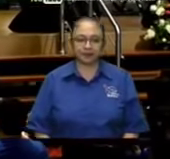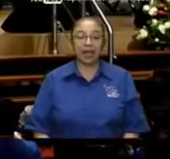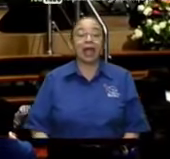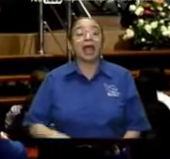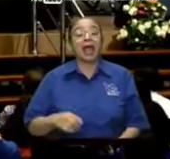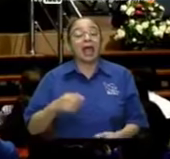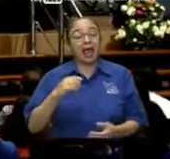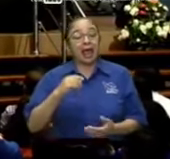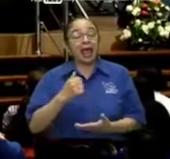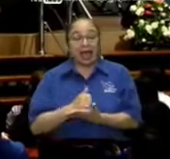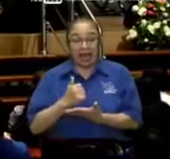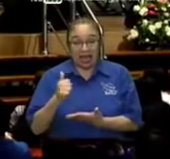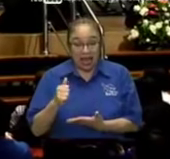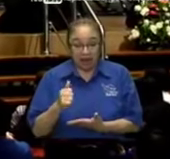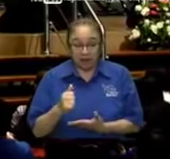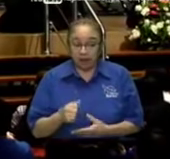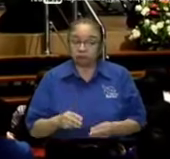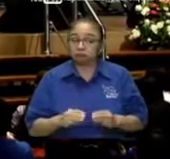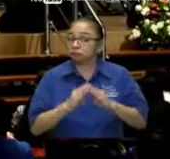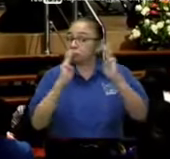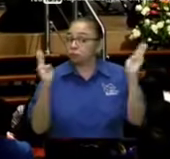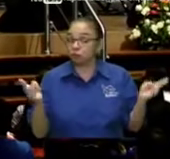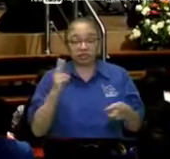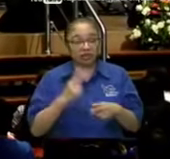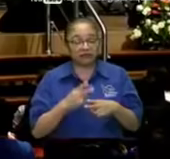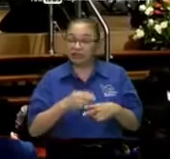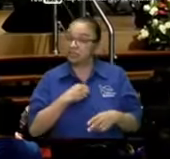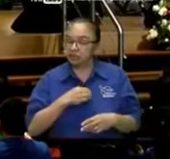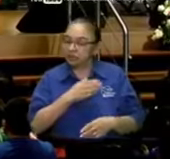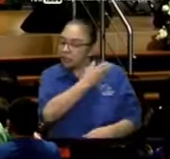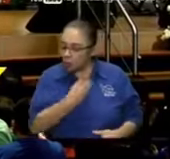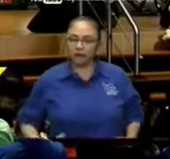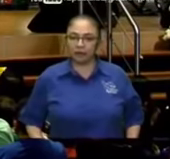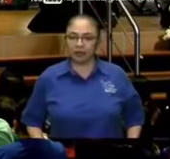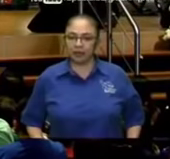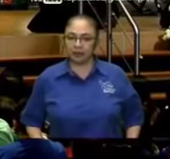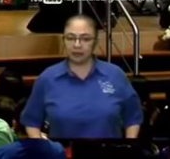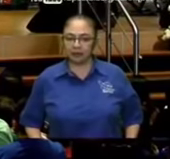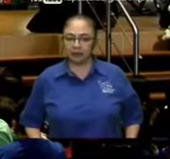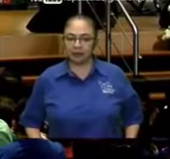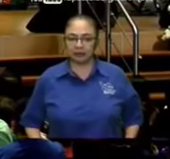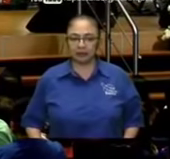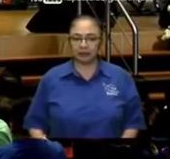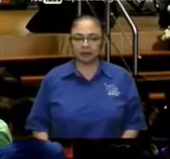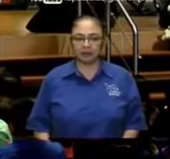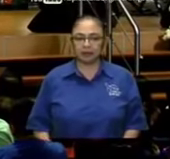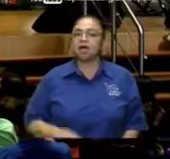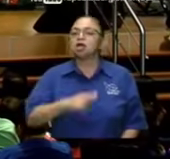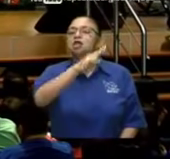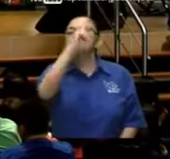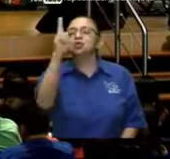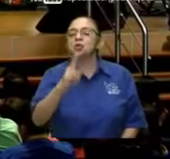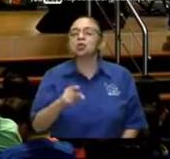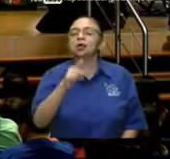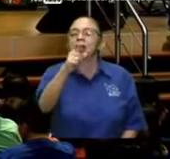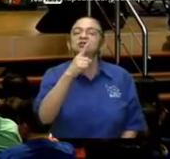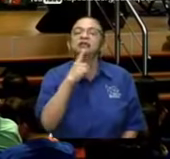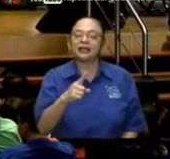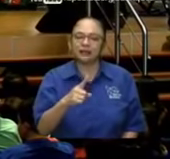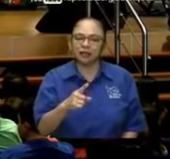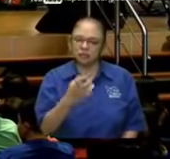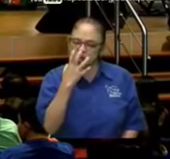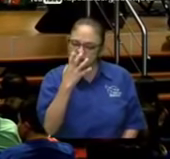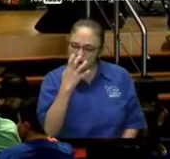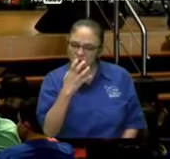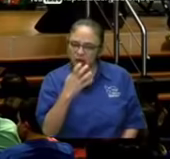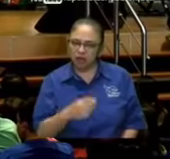alma quiere gobernar, nos altera la percepción de las cosas. Mire, ¿no? Nunca le dijeron a usted cuando alguien estaba enojado,